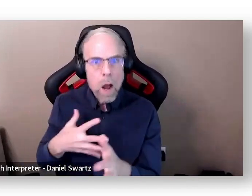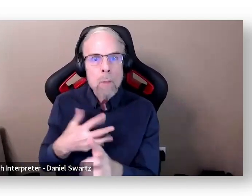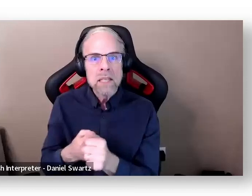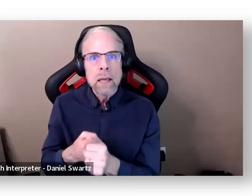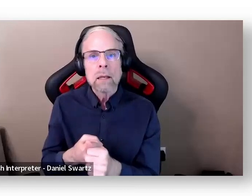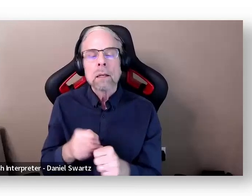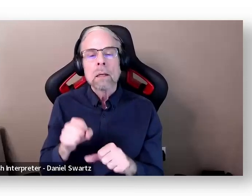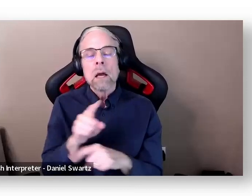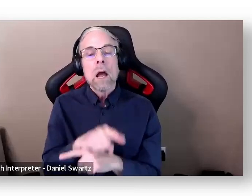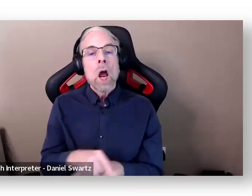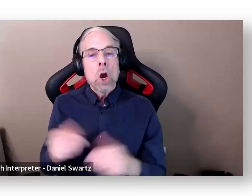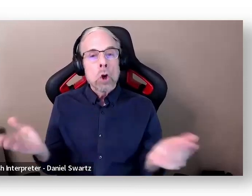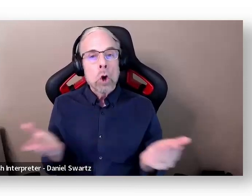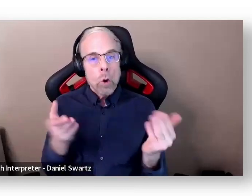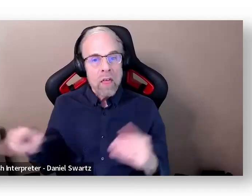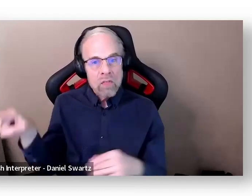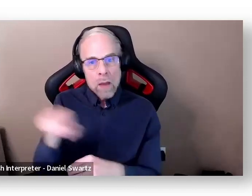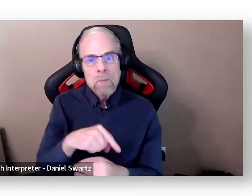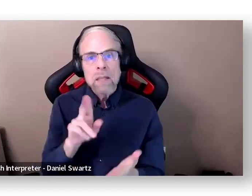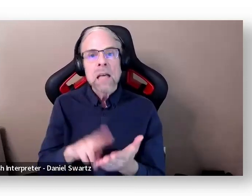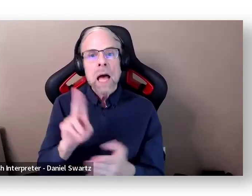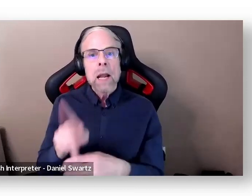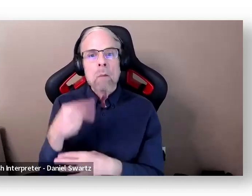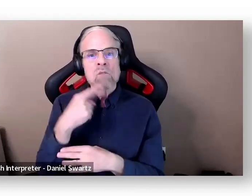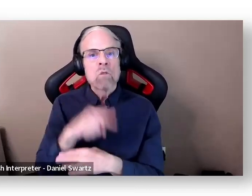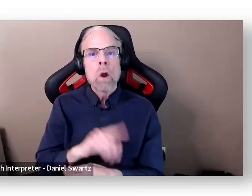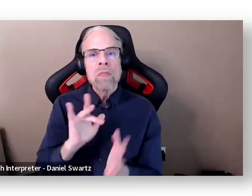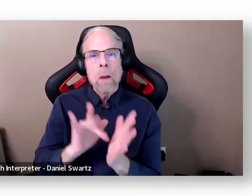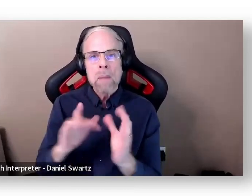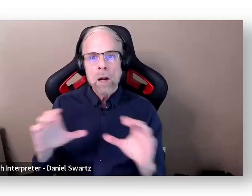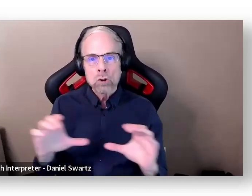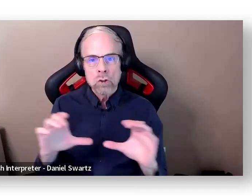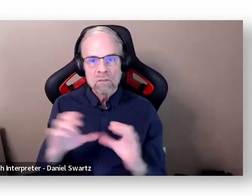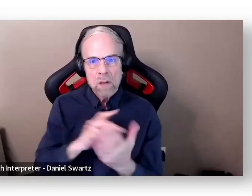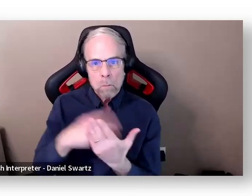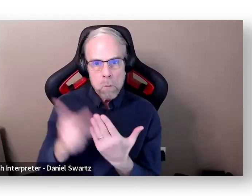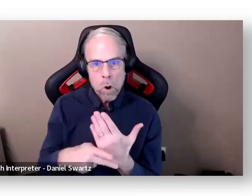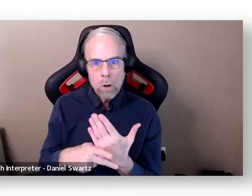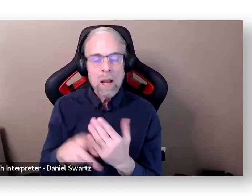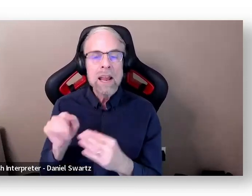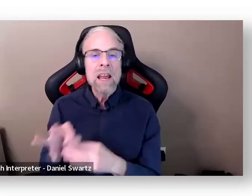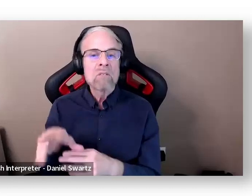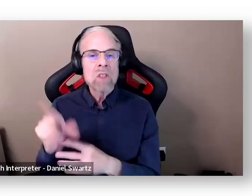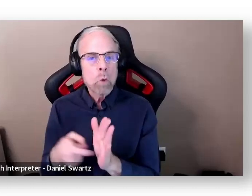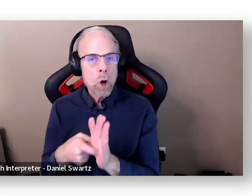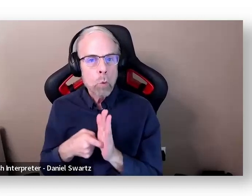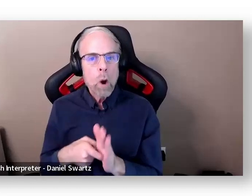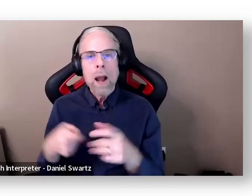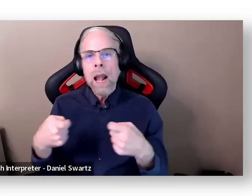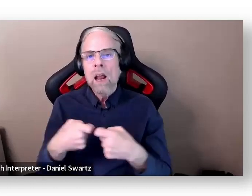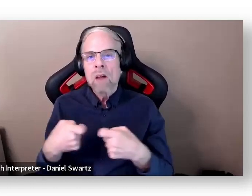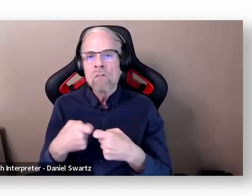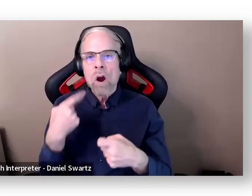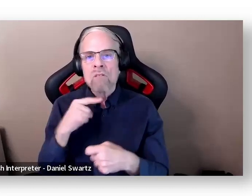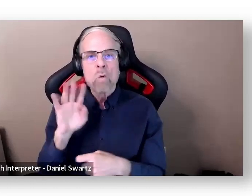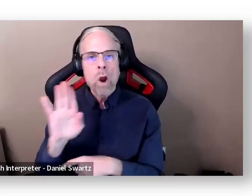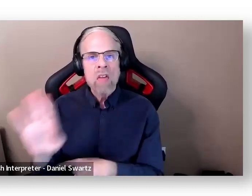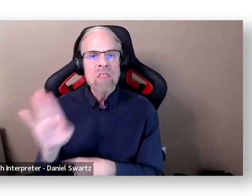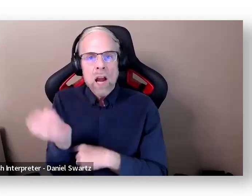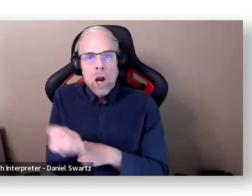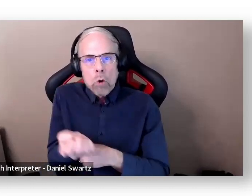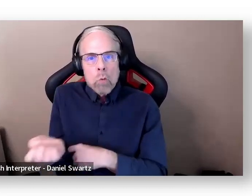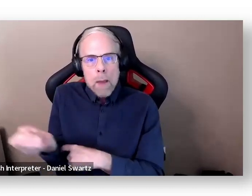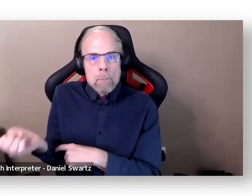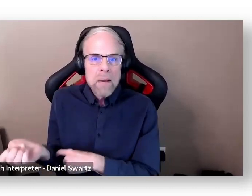seres queridos, por favor, asegúrense que ellos tengan su información actualizada. Y por favor, díganles que se